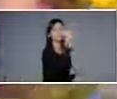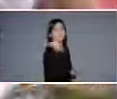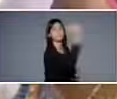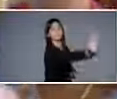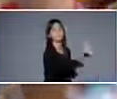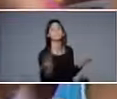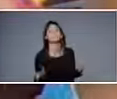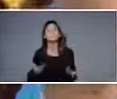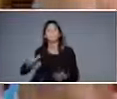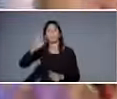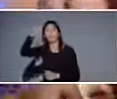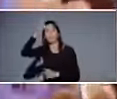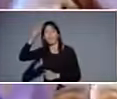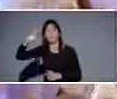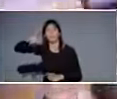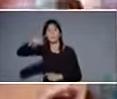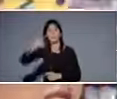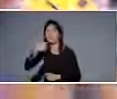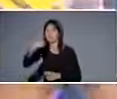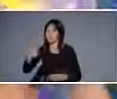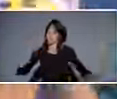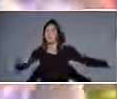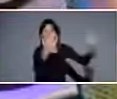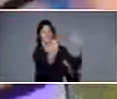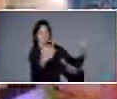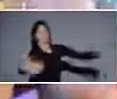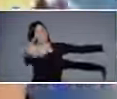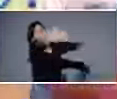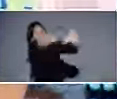Y la Merkel les abre su brazo para